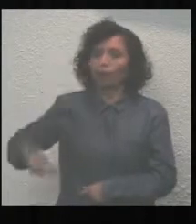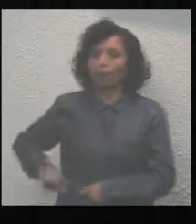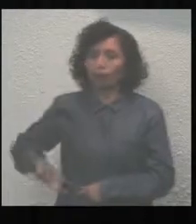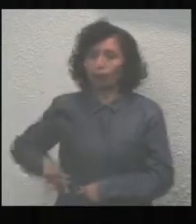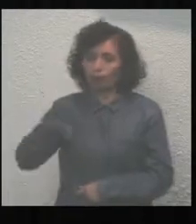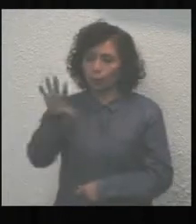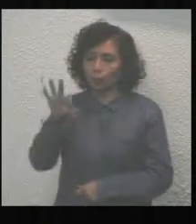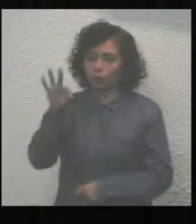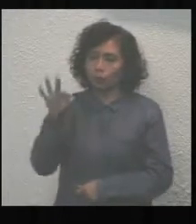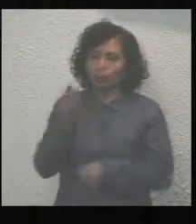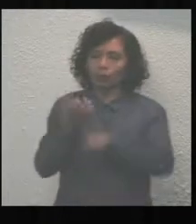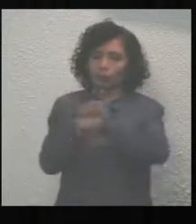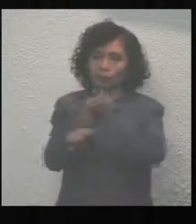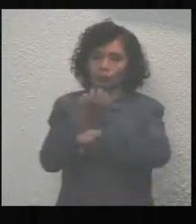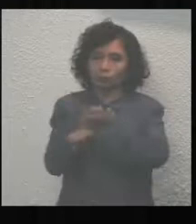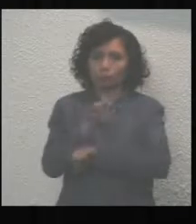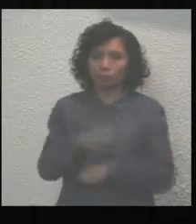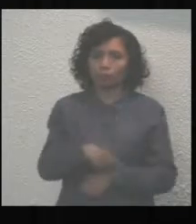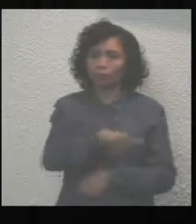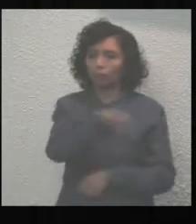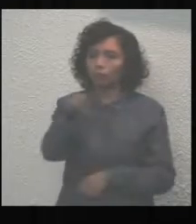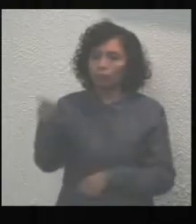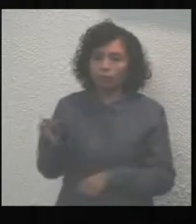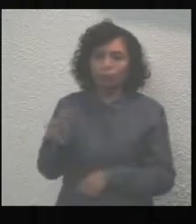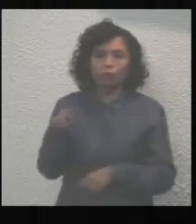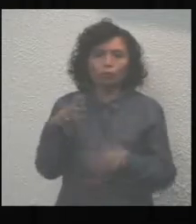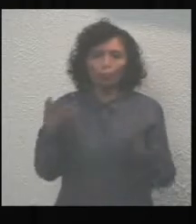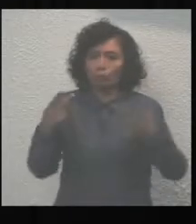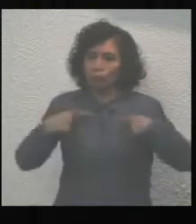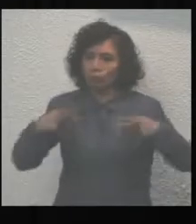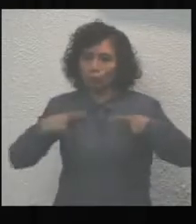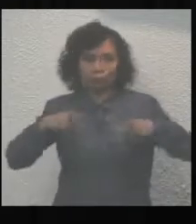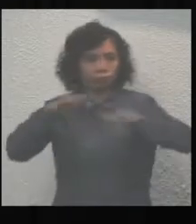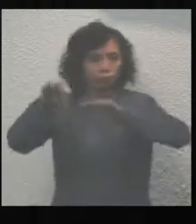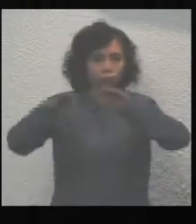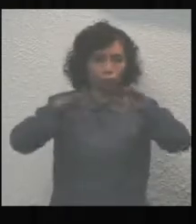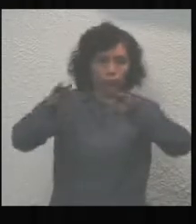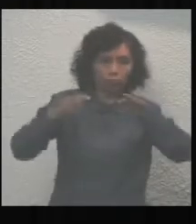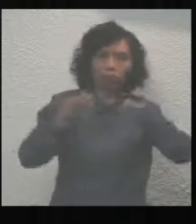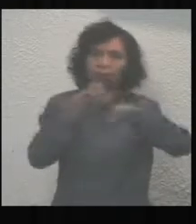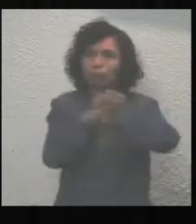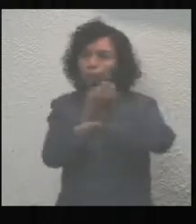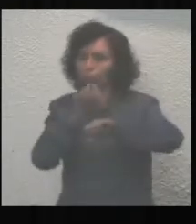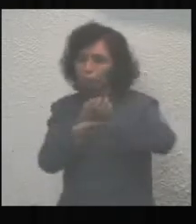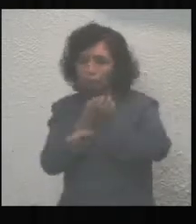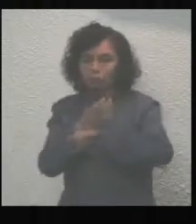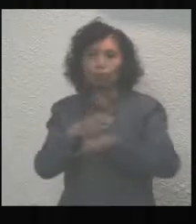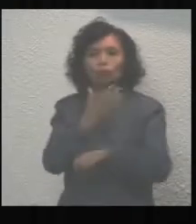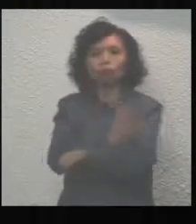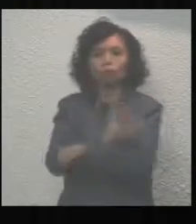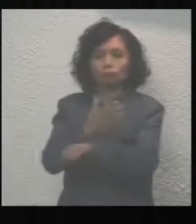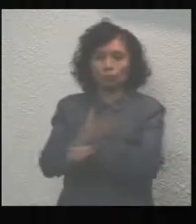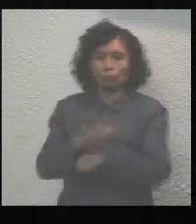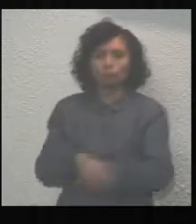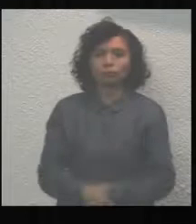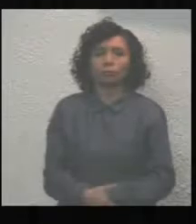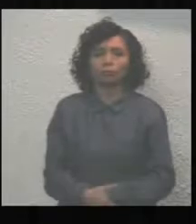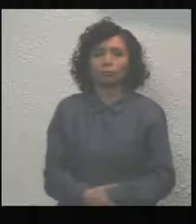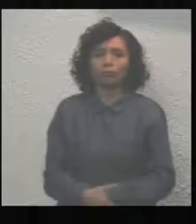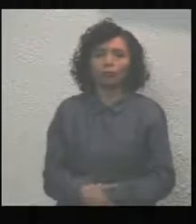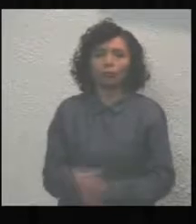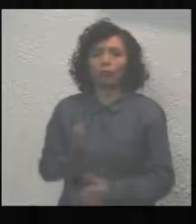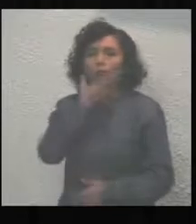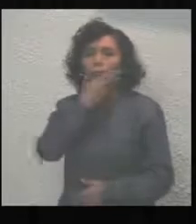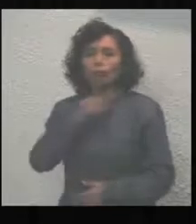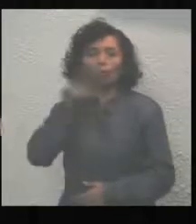electa del Estado distinguido servidores públicos federales estatales y municipales que nos acompañan señoras